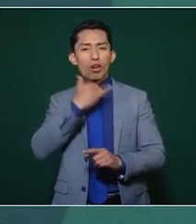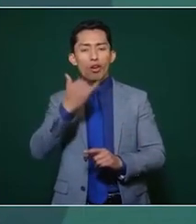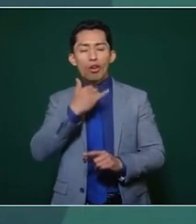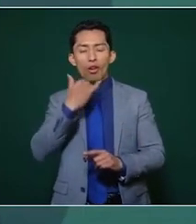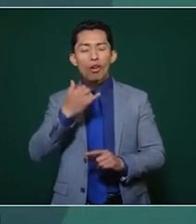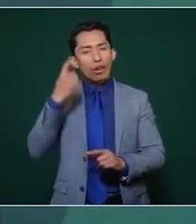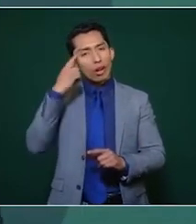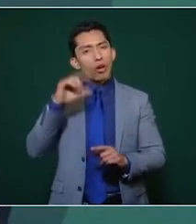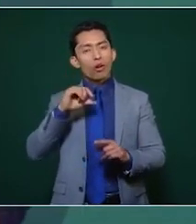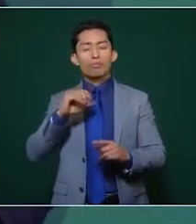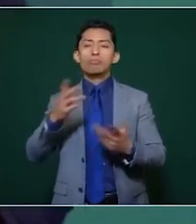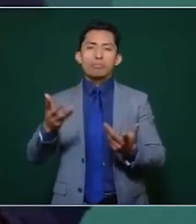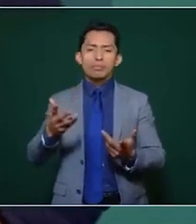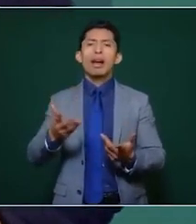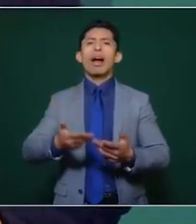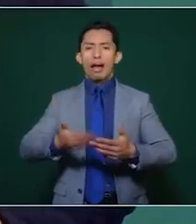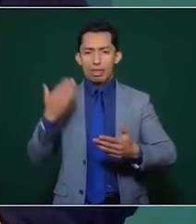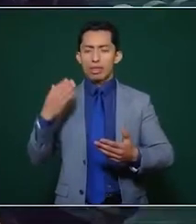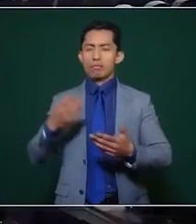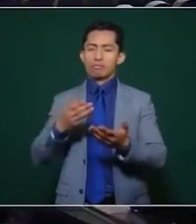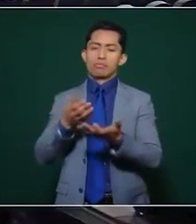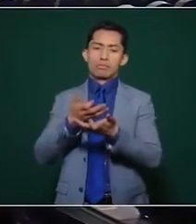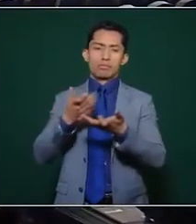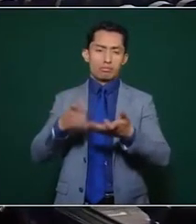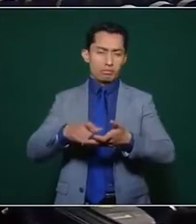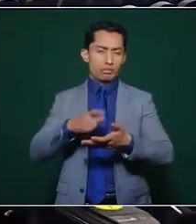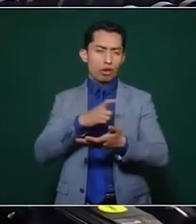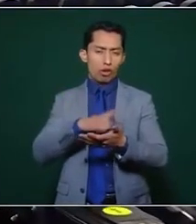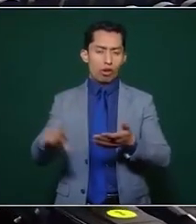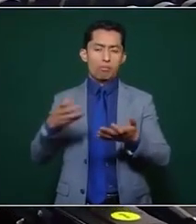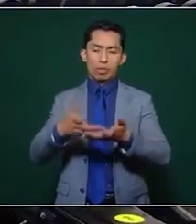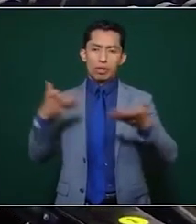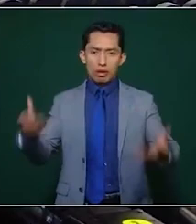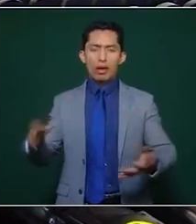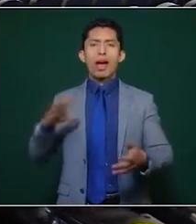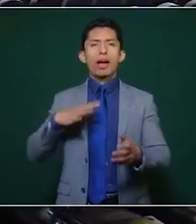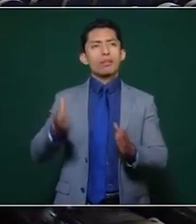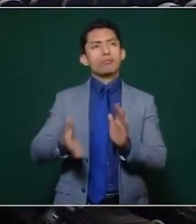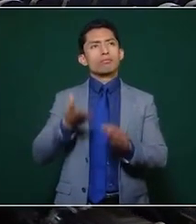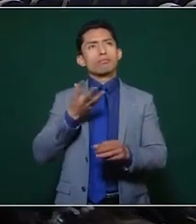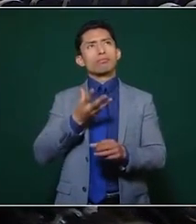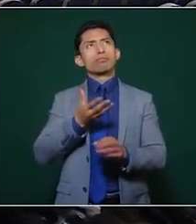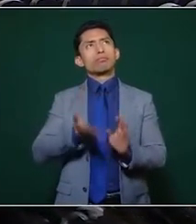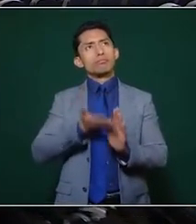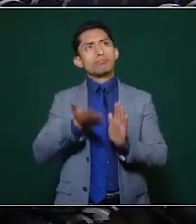Y pues se compró el terreno, se hizo creo que la barda,